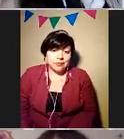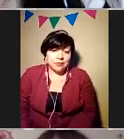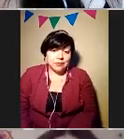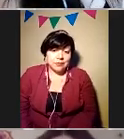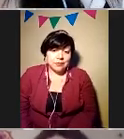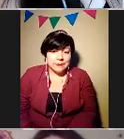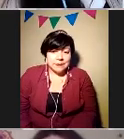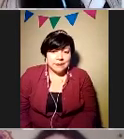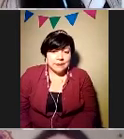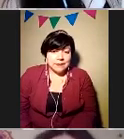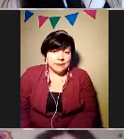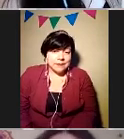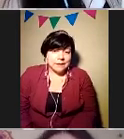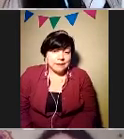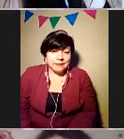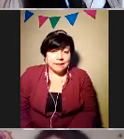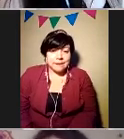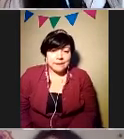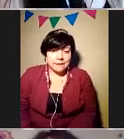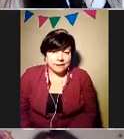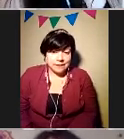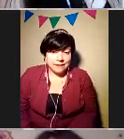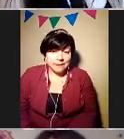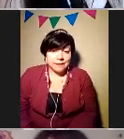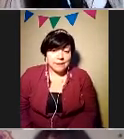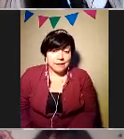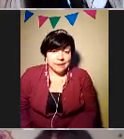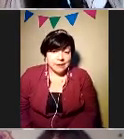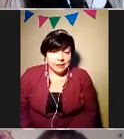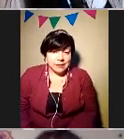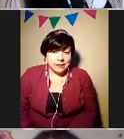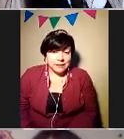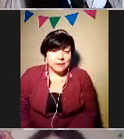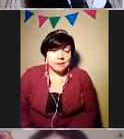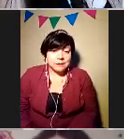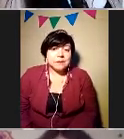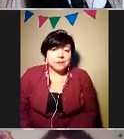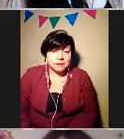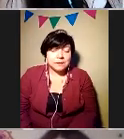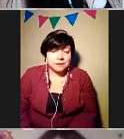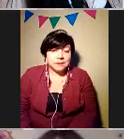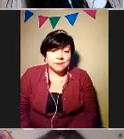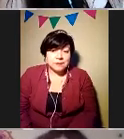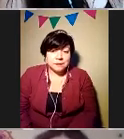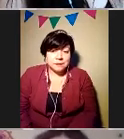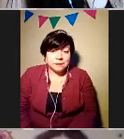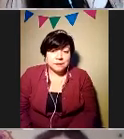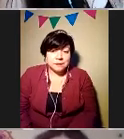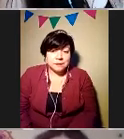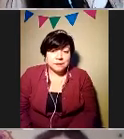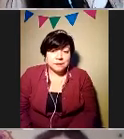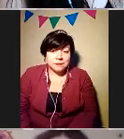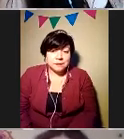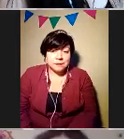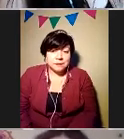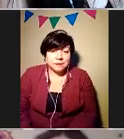sale más barato. El servicio de que si se te rompe, te lo arreglo. O sea, ya una prenda infinita. El otro día hablaba con un niño que él le